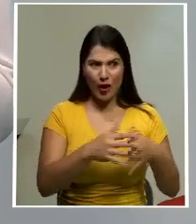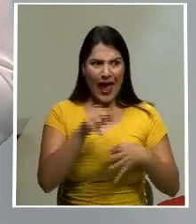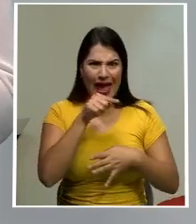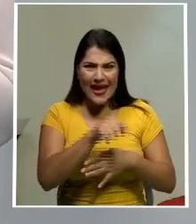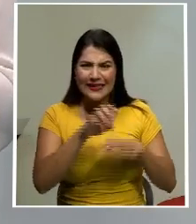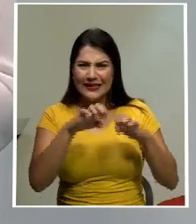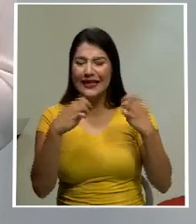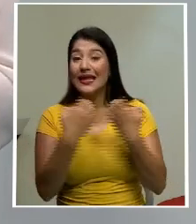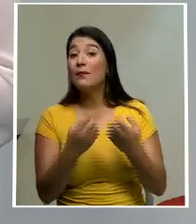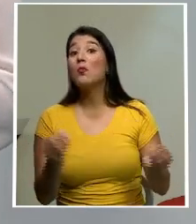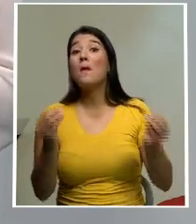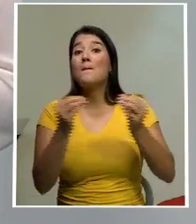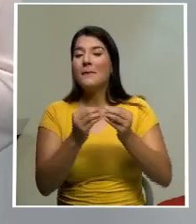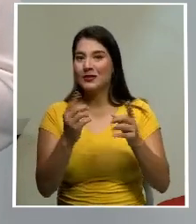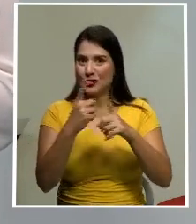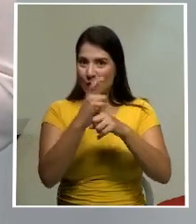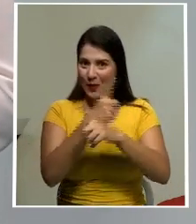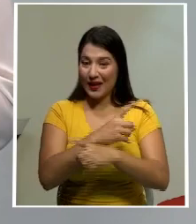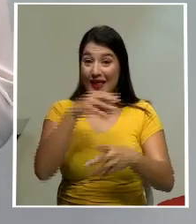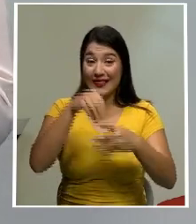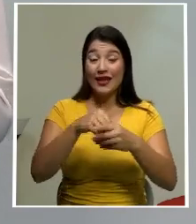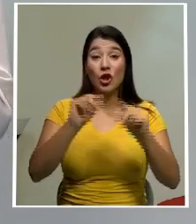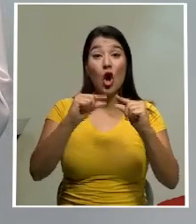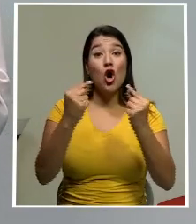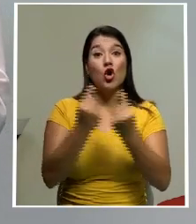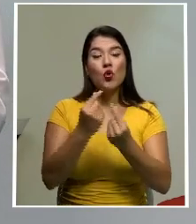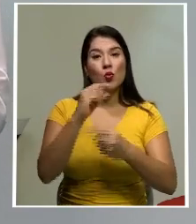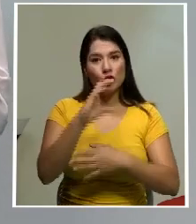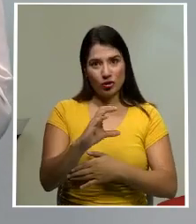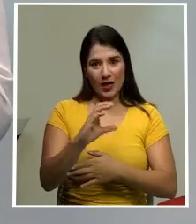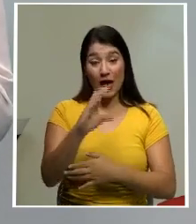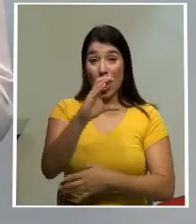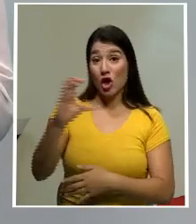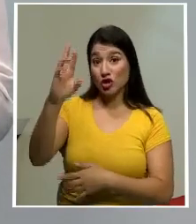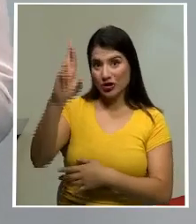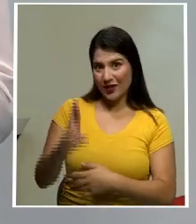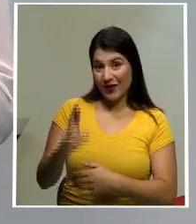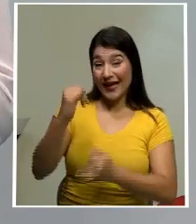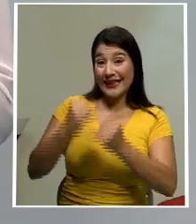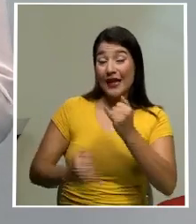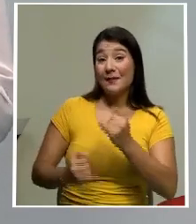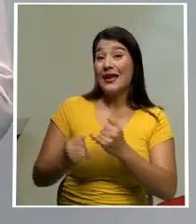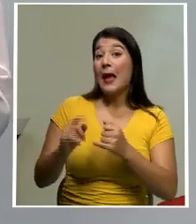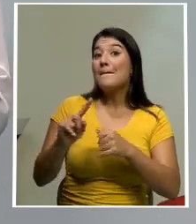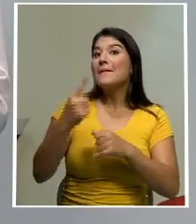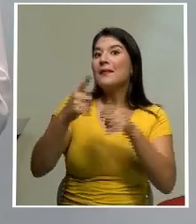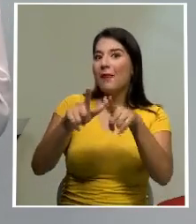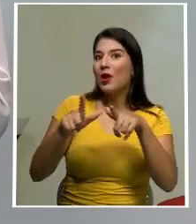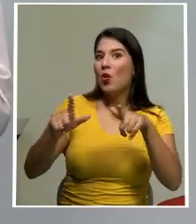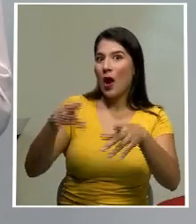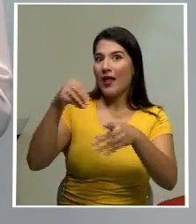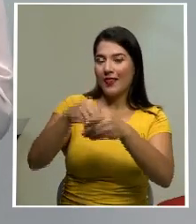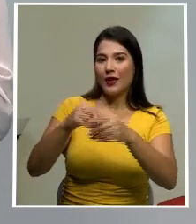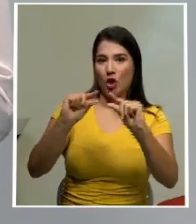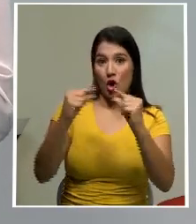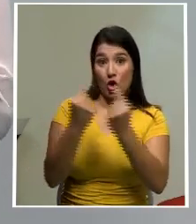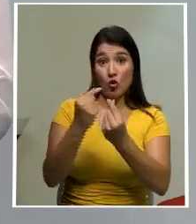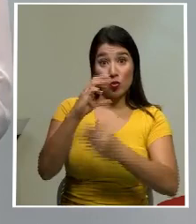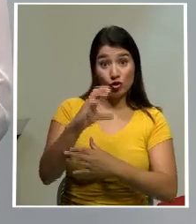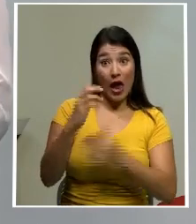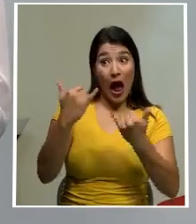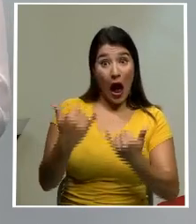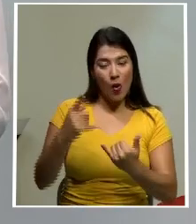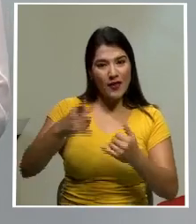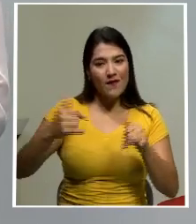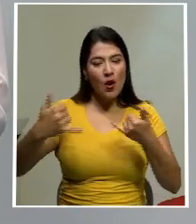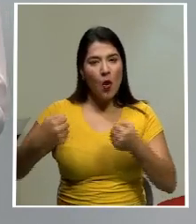rival más complicado en el grupo C. La tricolor cierra como líder de este grupo y ahora se va a enfrentar a Guatemala para